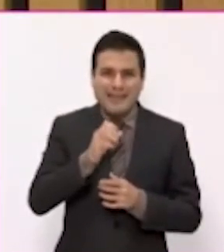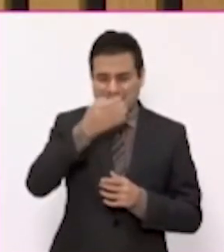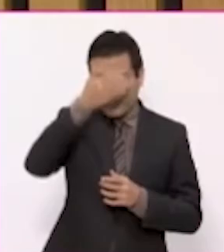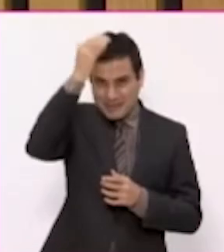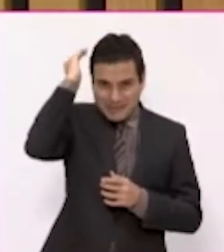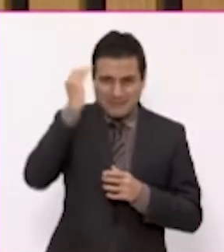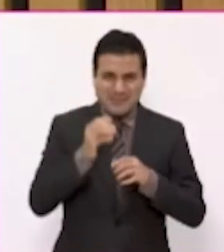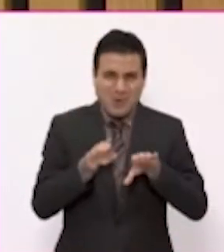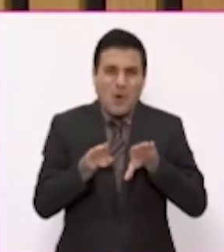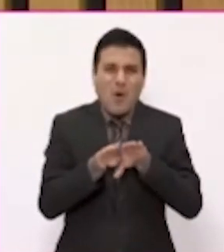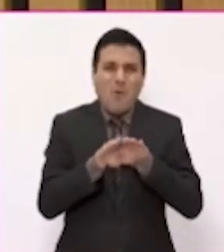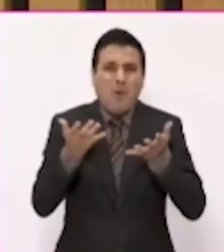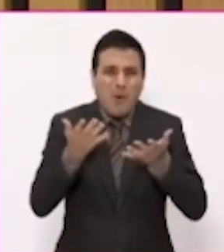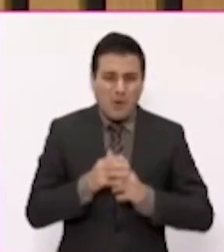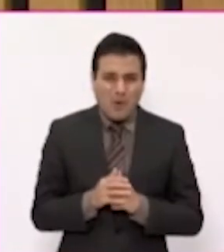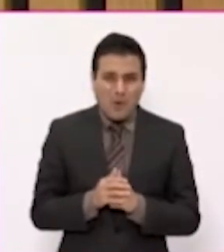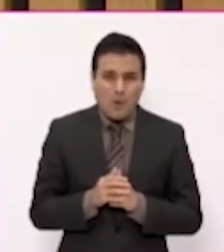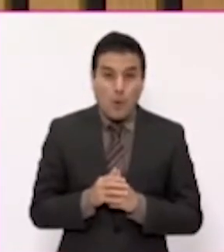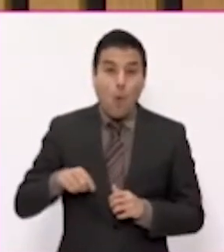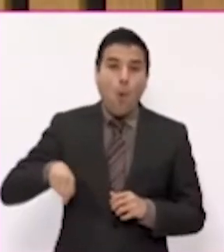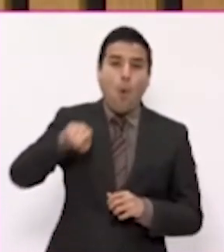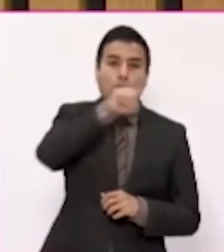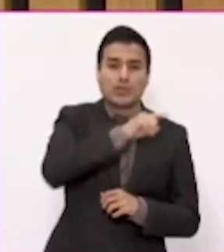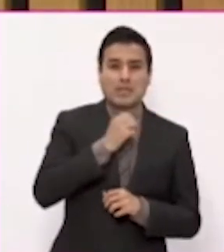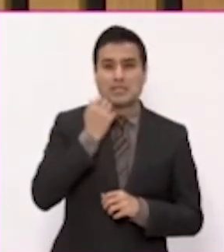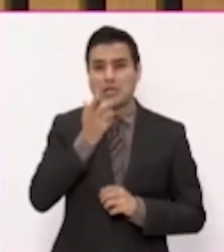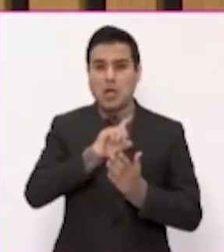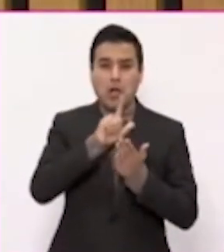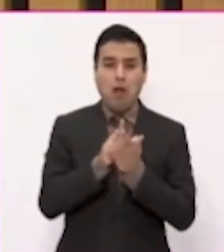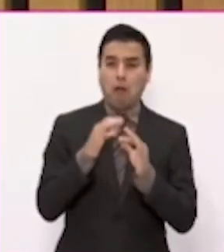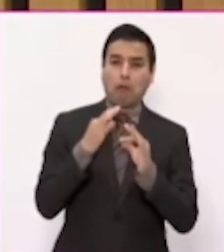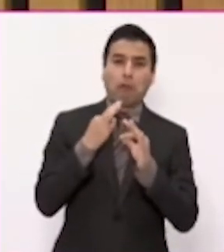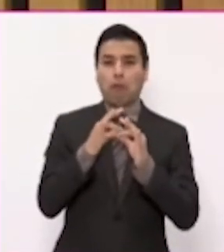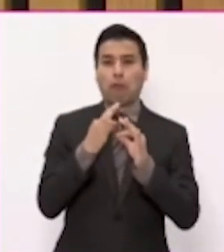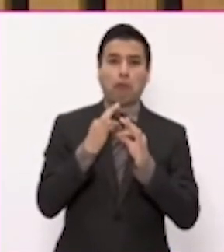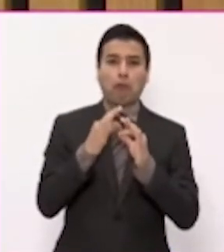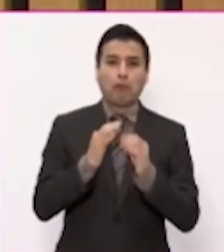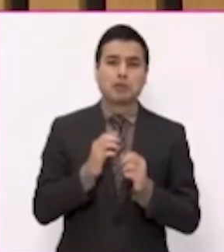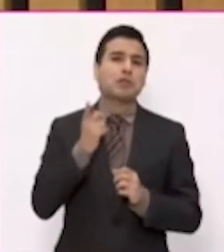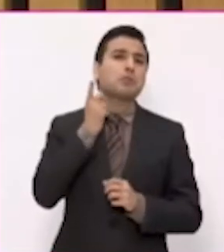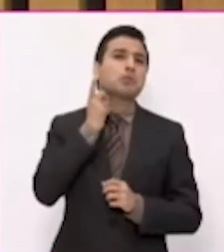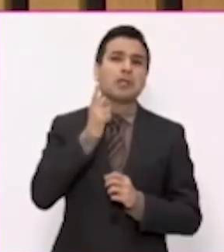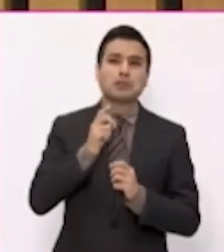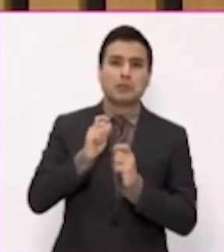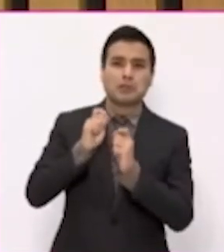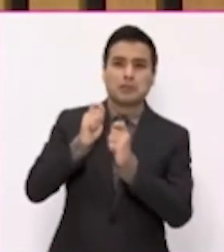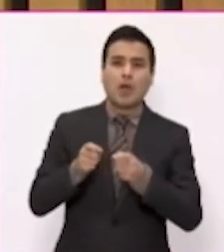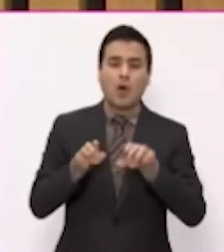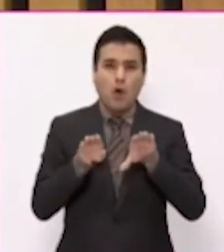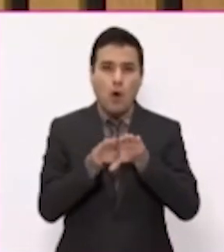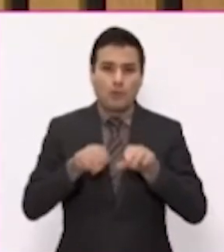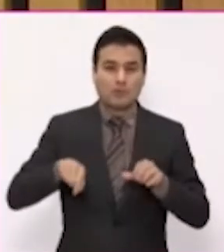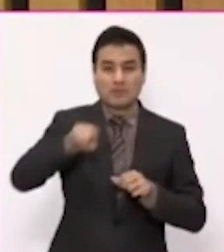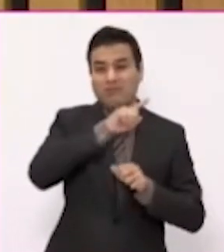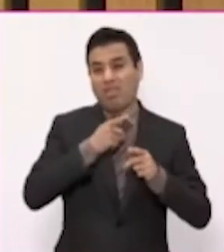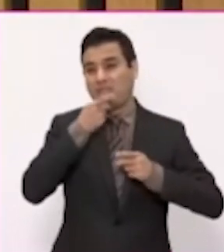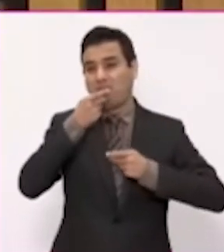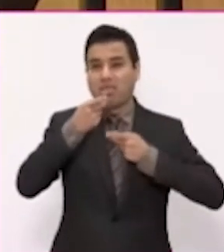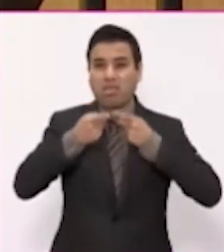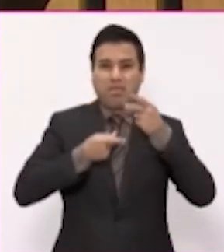Nieto. Pretenden erigirse en legisladores diciendo cómo se reelijan los diputados, planteando con una